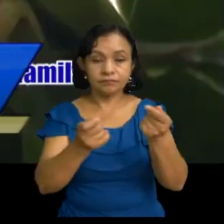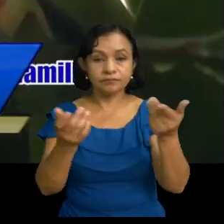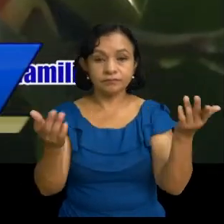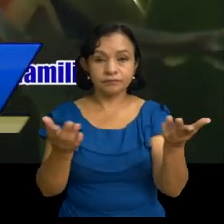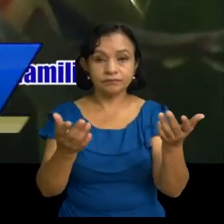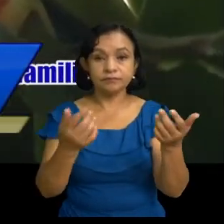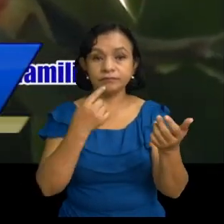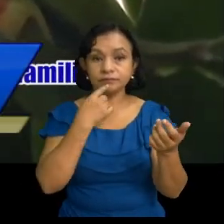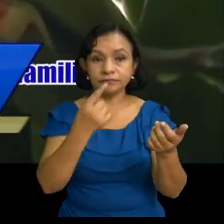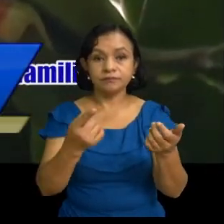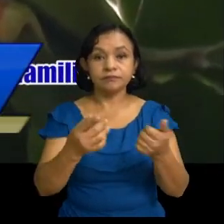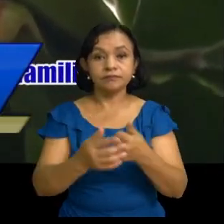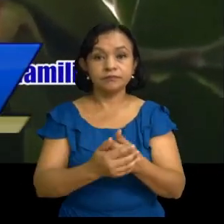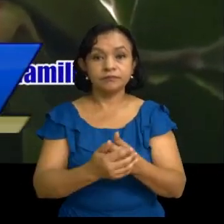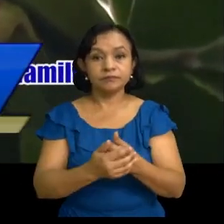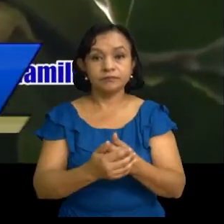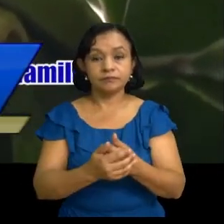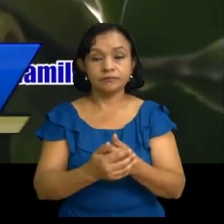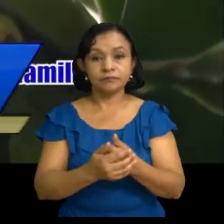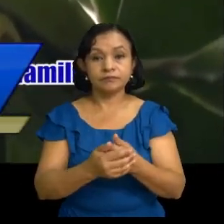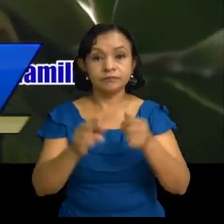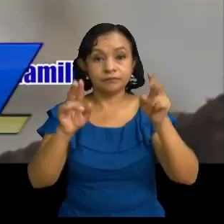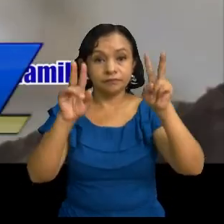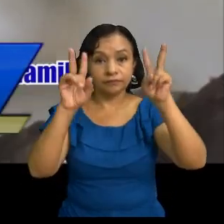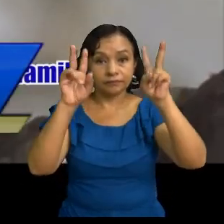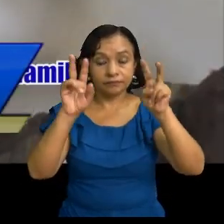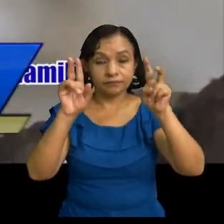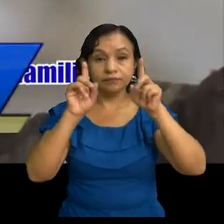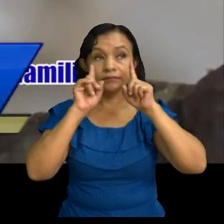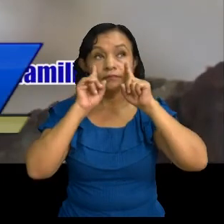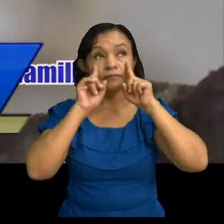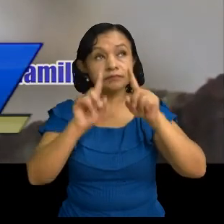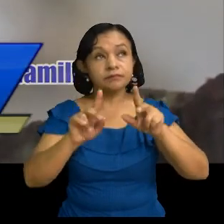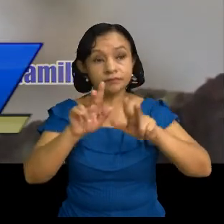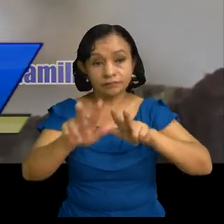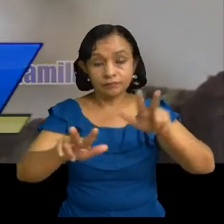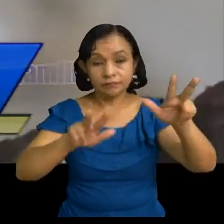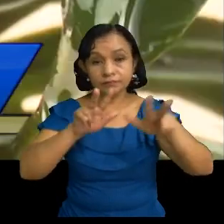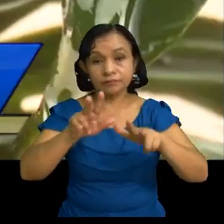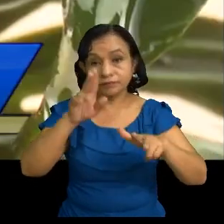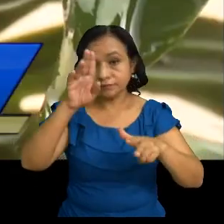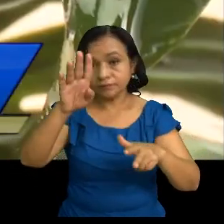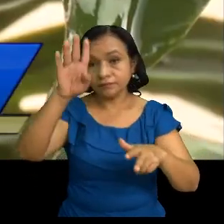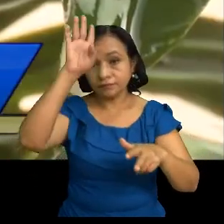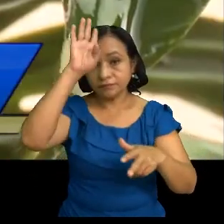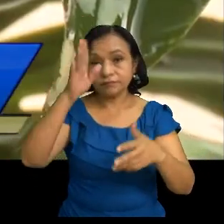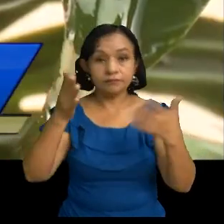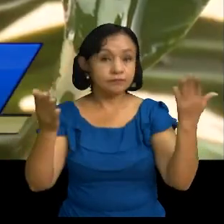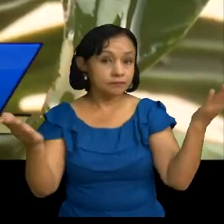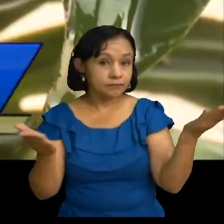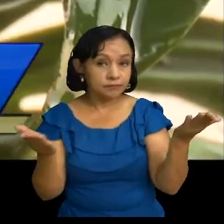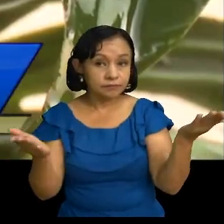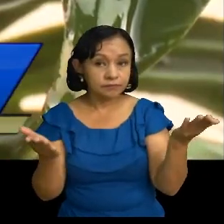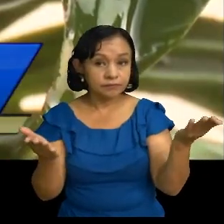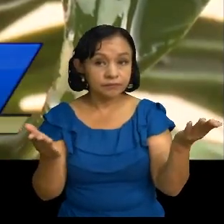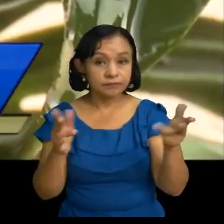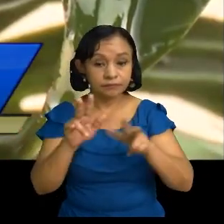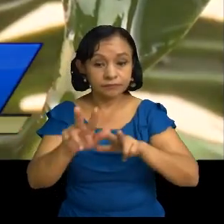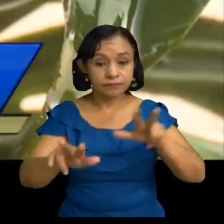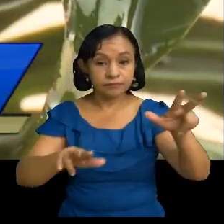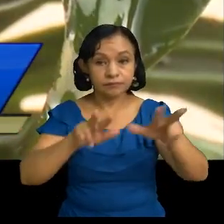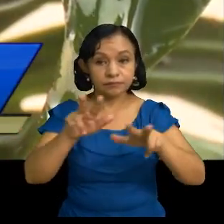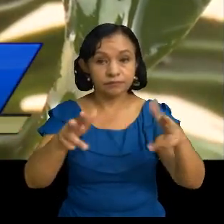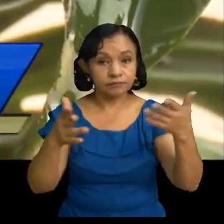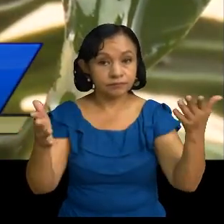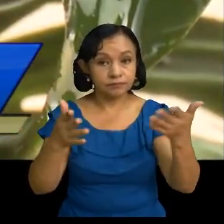decirte contarte algo que con el tema de soho criadero deja de crearse auto activer yo el garrobo y la iguana